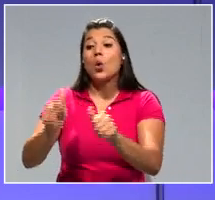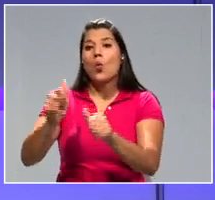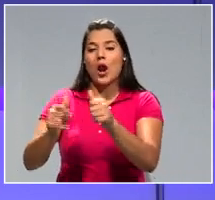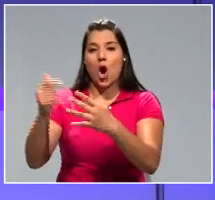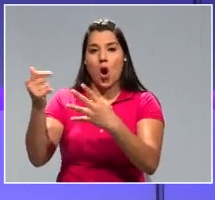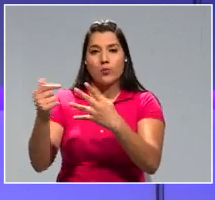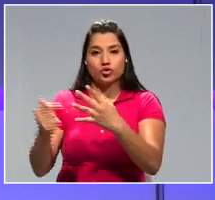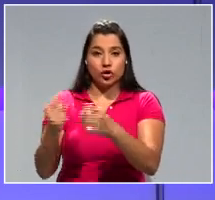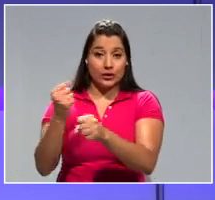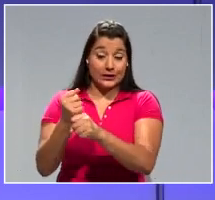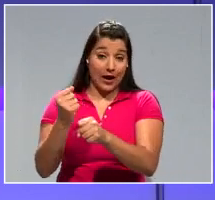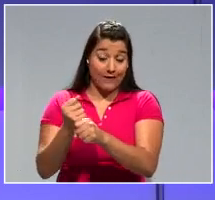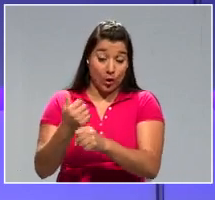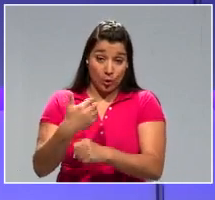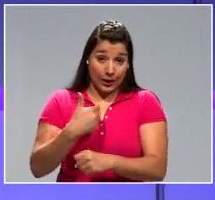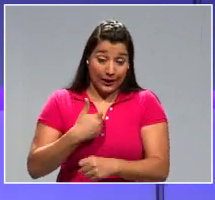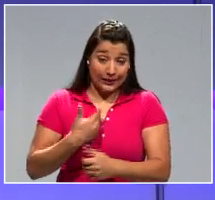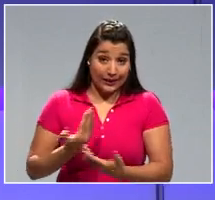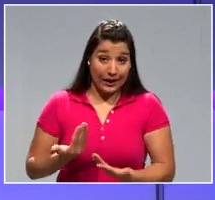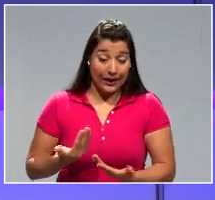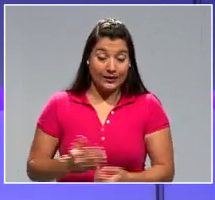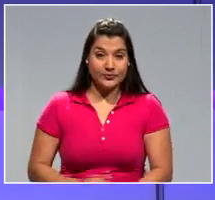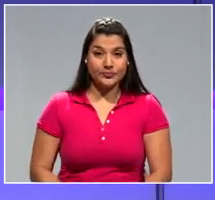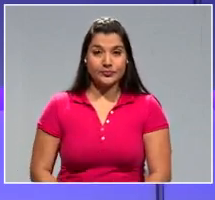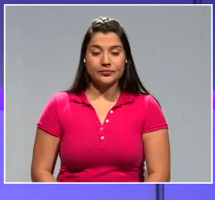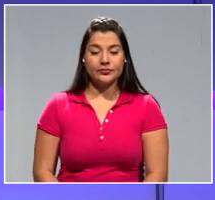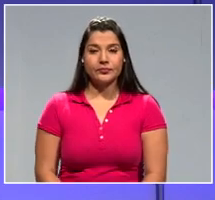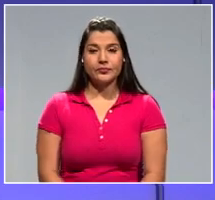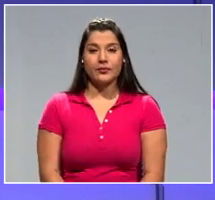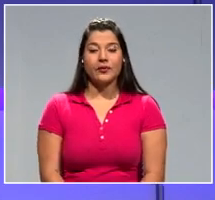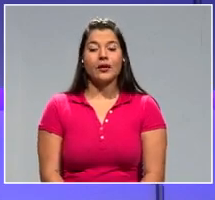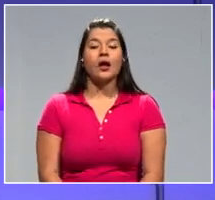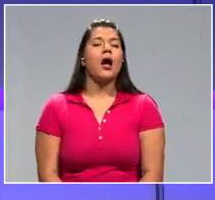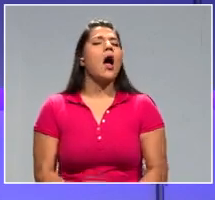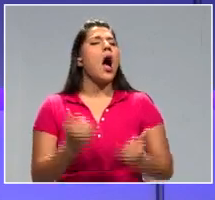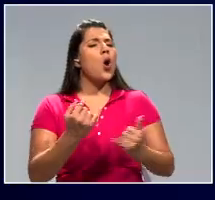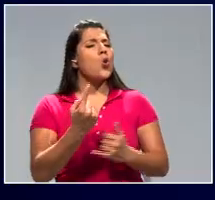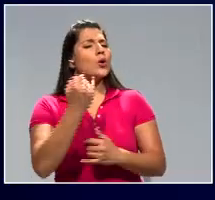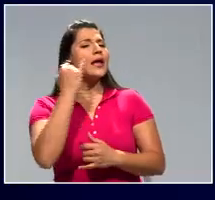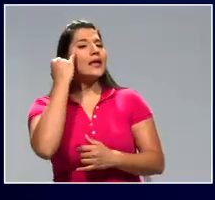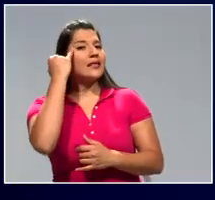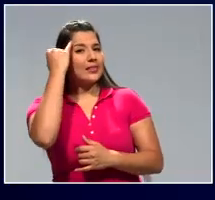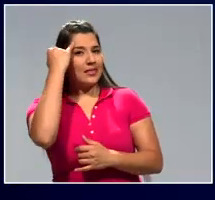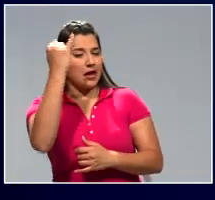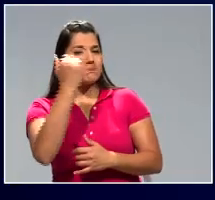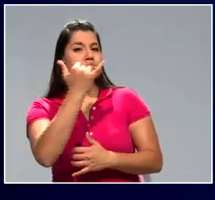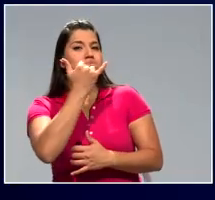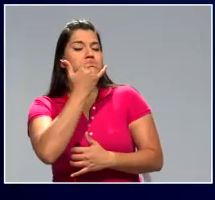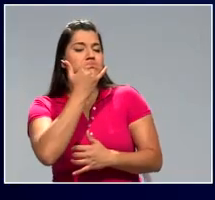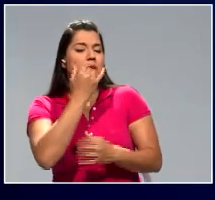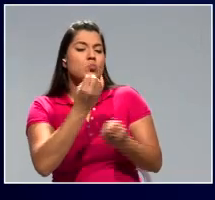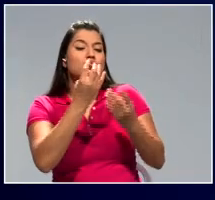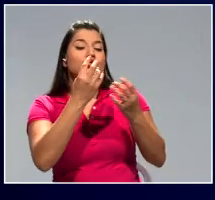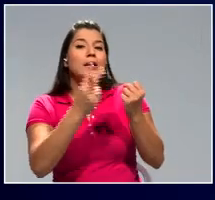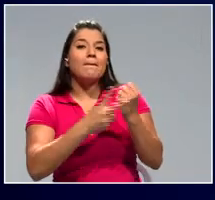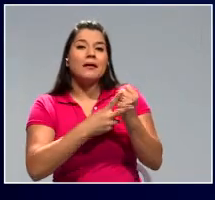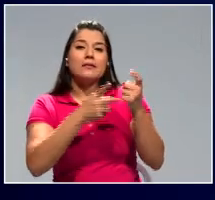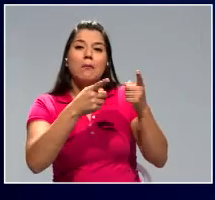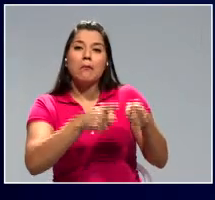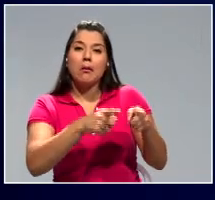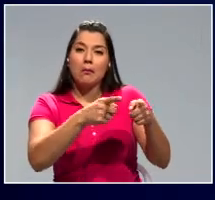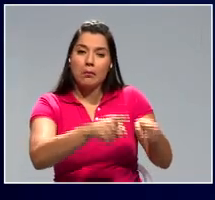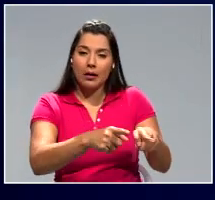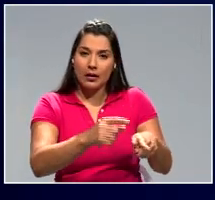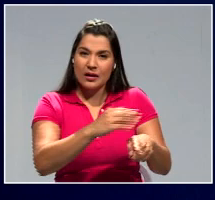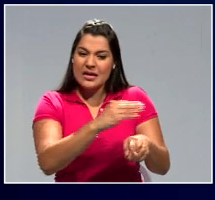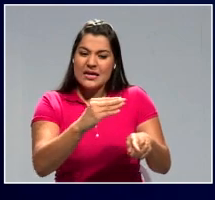empleo que les salgan, digamos, a la jefatura del hogar. Hay un mito recurrente y que de alguna manera